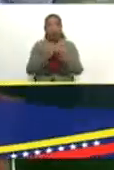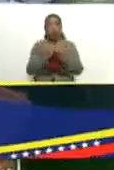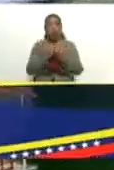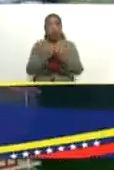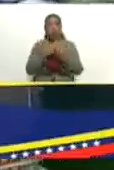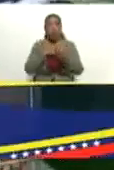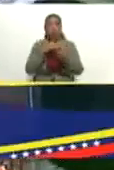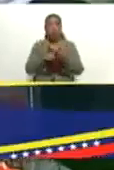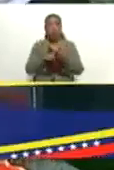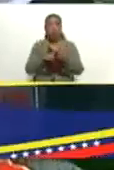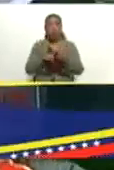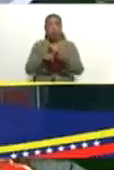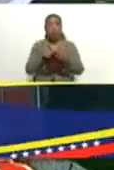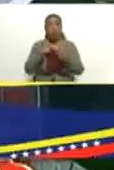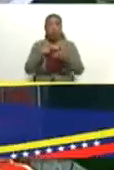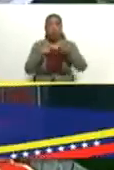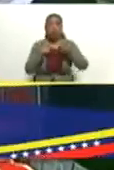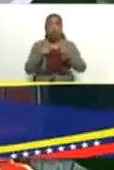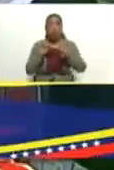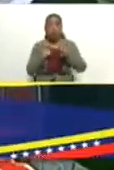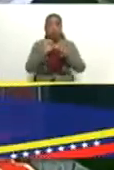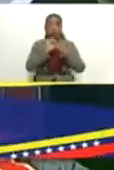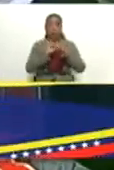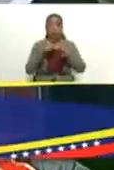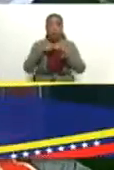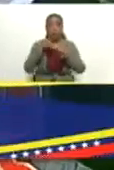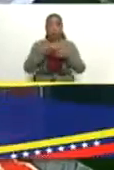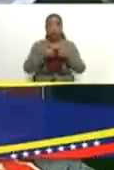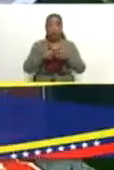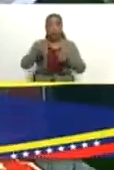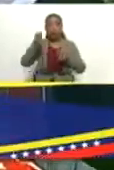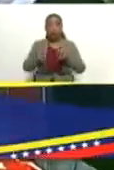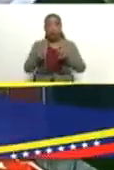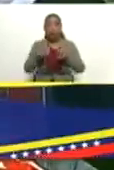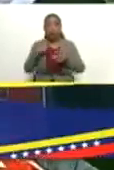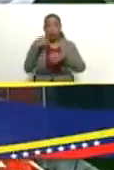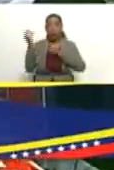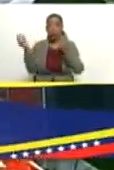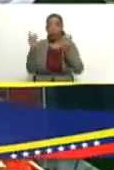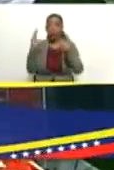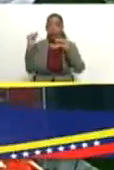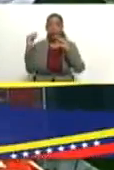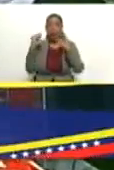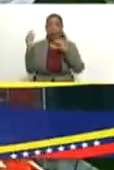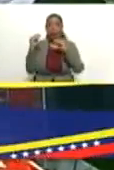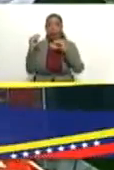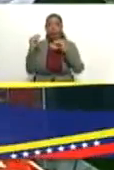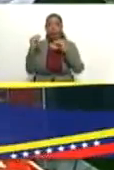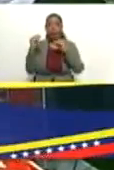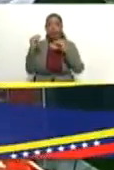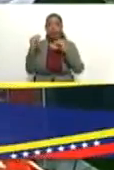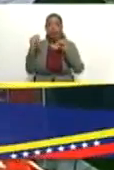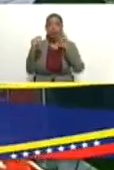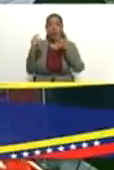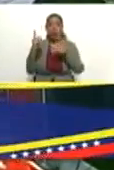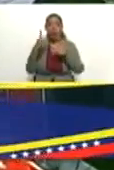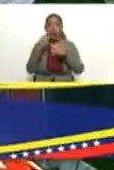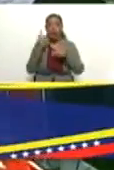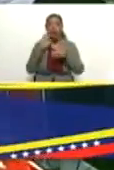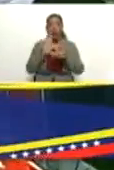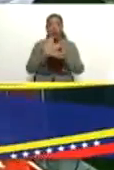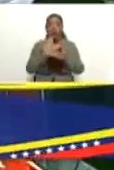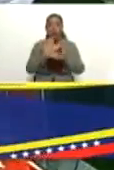de copilota. ¿Cómo hace la copilota, papá? ¿Ah? Frena, Silita frena. Cuando ella ve que yo no freno, ella